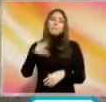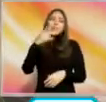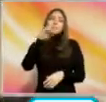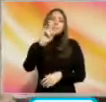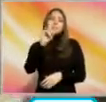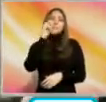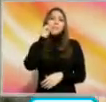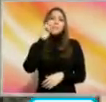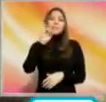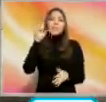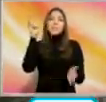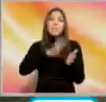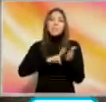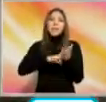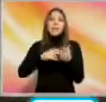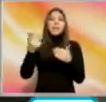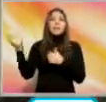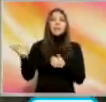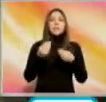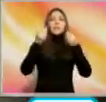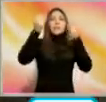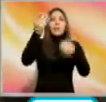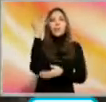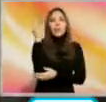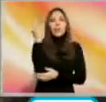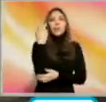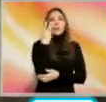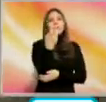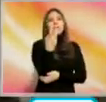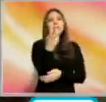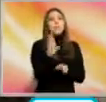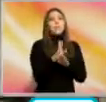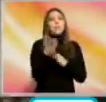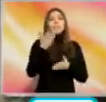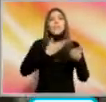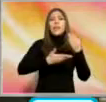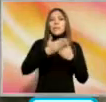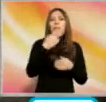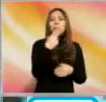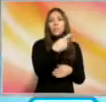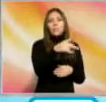vale. Vale, claro ¿no? que sí. No pasa nada. Además es un servicio que se nos está